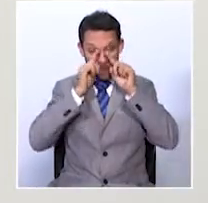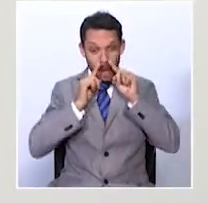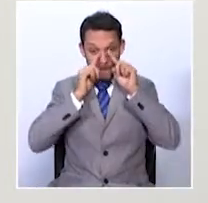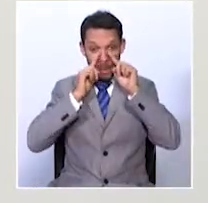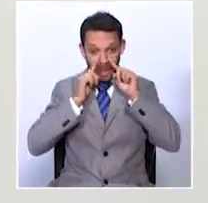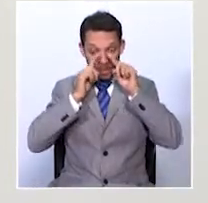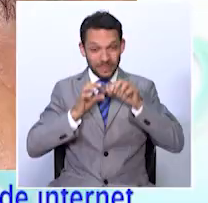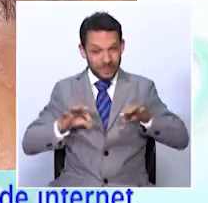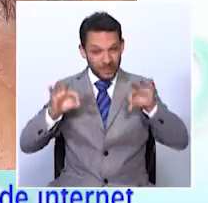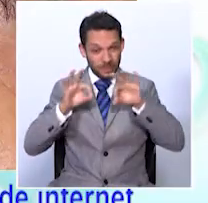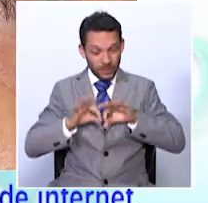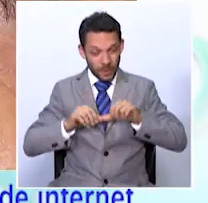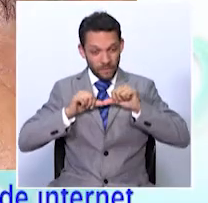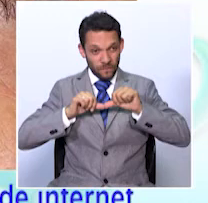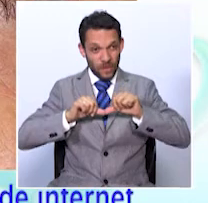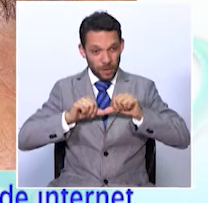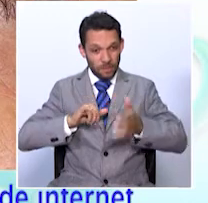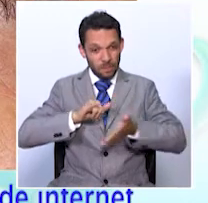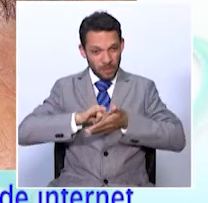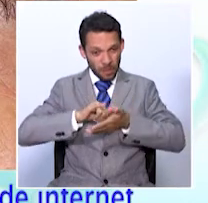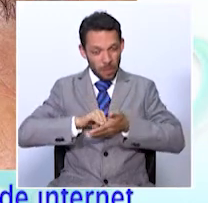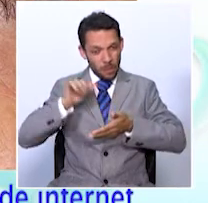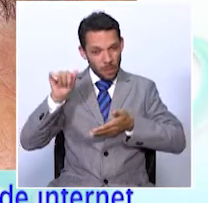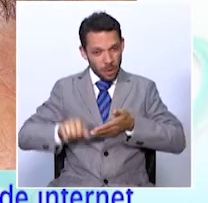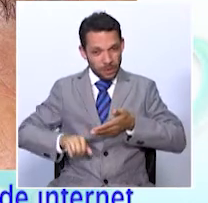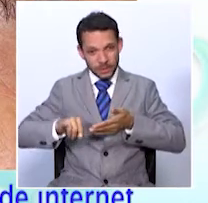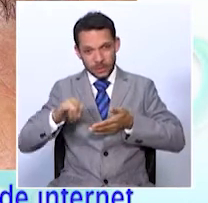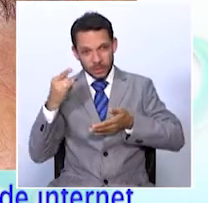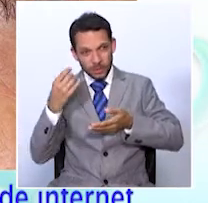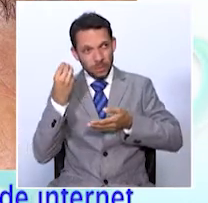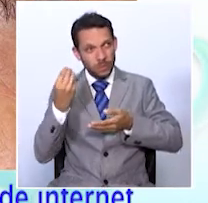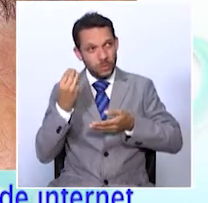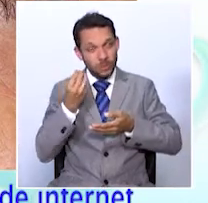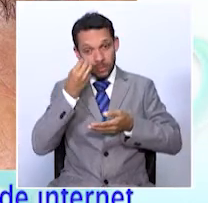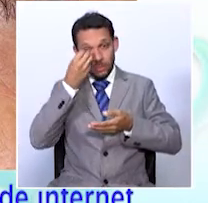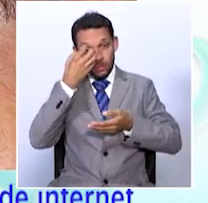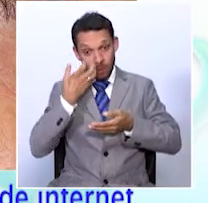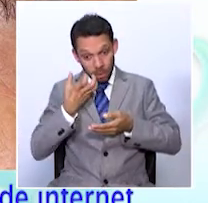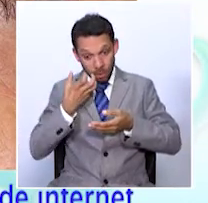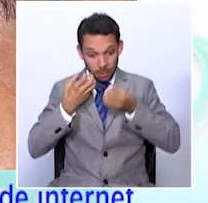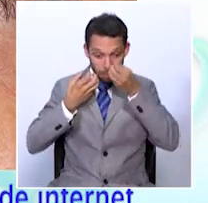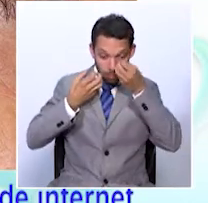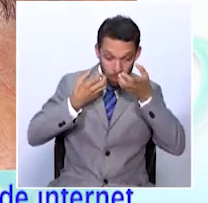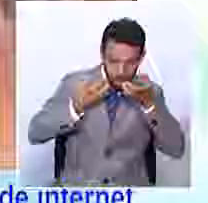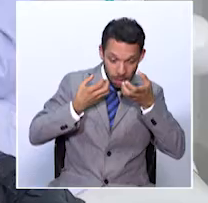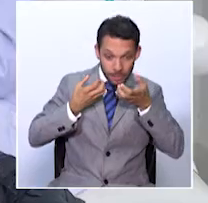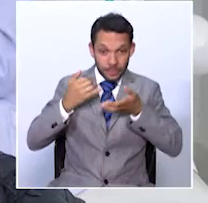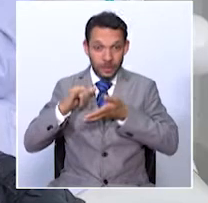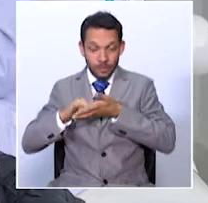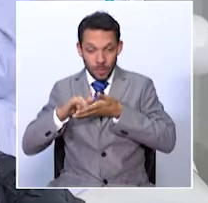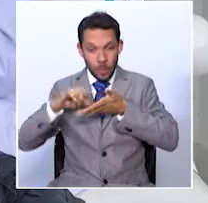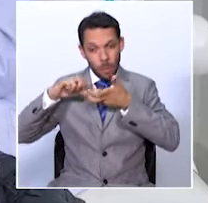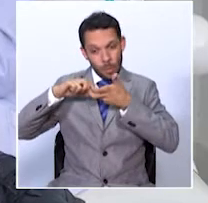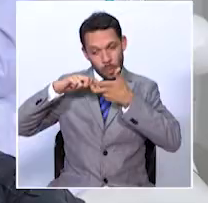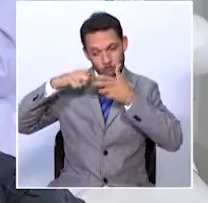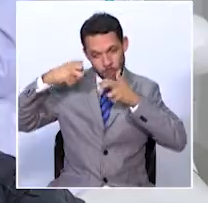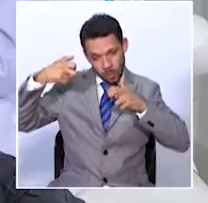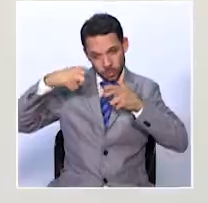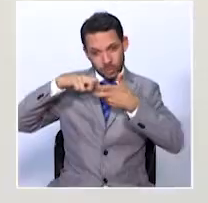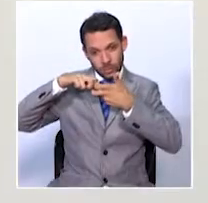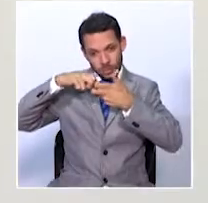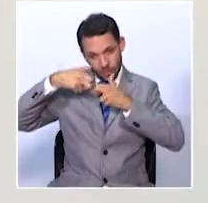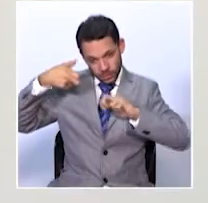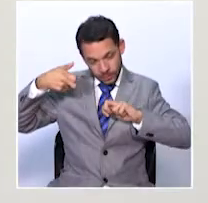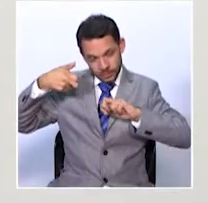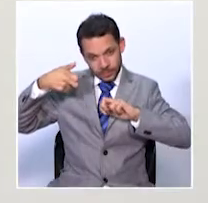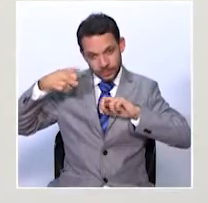sostén al ojo. Entonces, cuando están exageradas, se hernian. Aquí hay un músculo que es un músculo muy delgadito que se llama